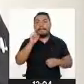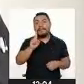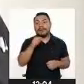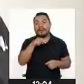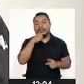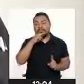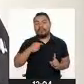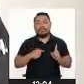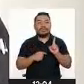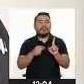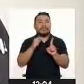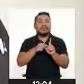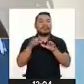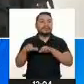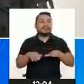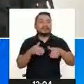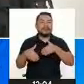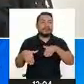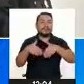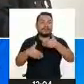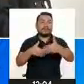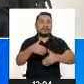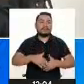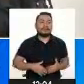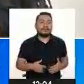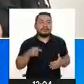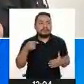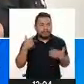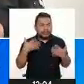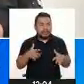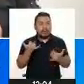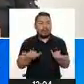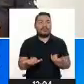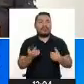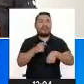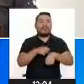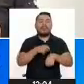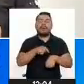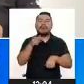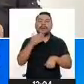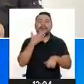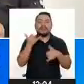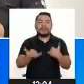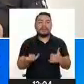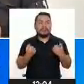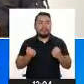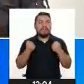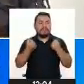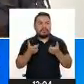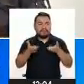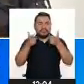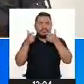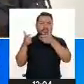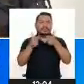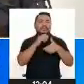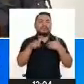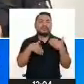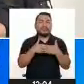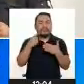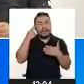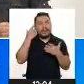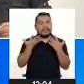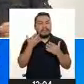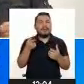Sin embargo, por el desarrollo de la actividad criminal y lo acopiado hasta este momento, va tomando fuerza la primera hipótesis: